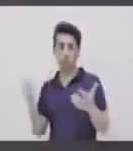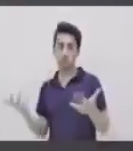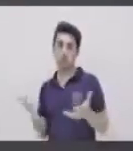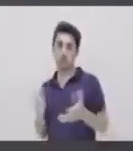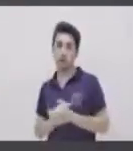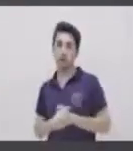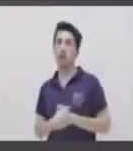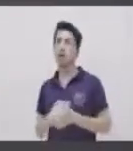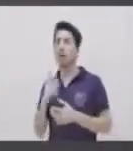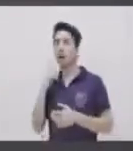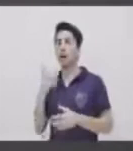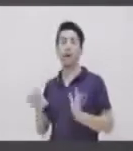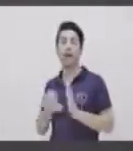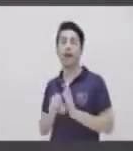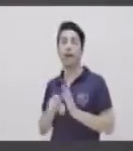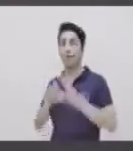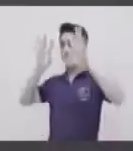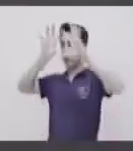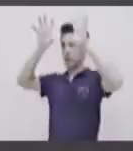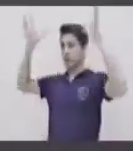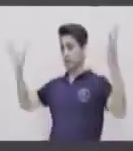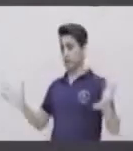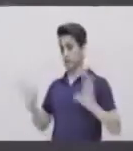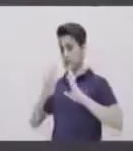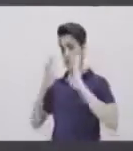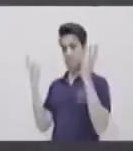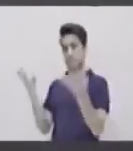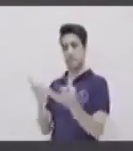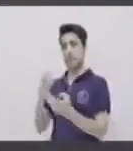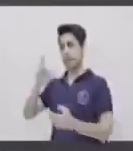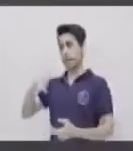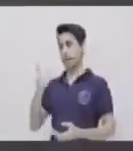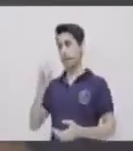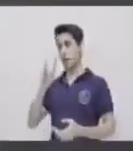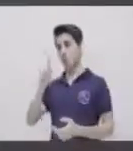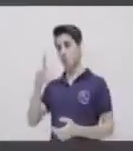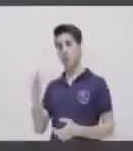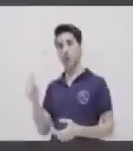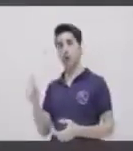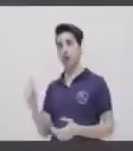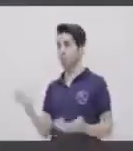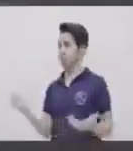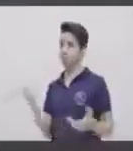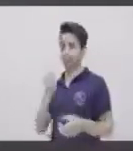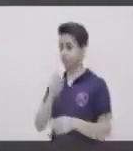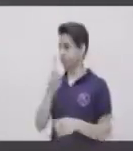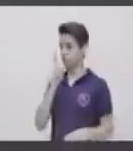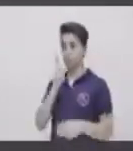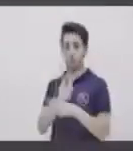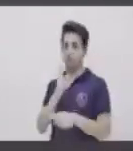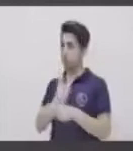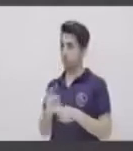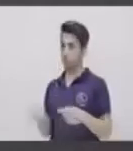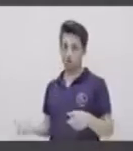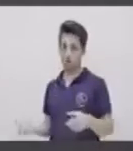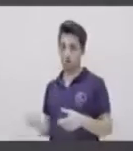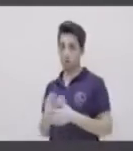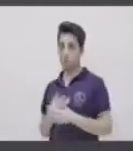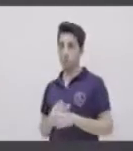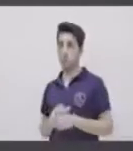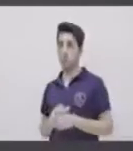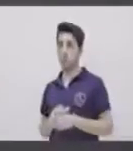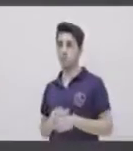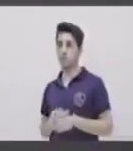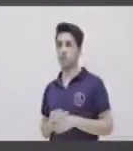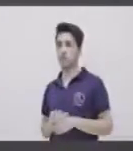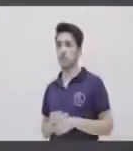más adecuadas. ¿Qué le conseguimos? Una jaula grande, tal vez. Las tenemos en apartamentos o en un área que no es la correcta. Y aparte